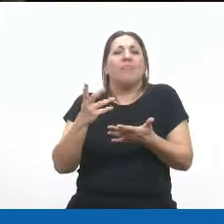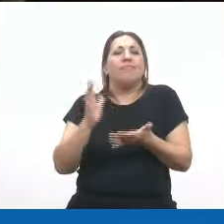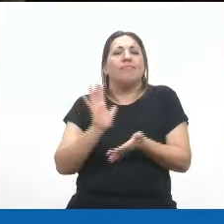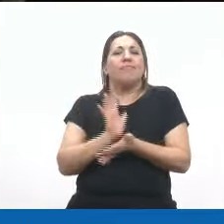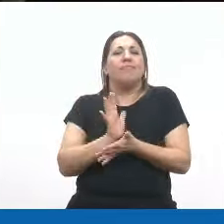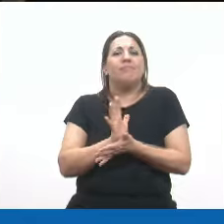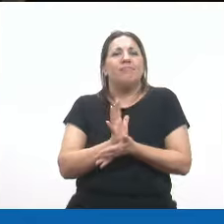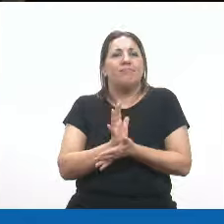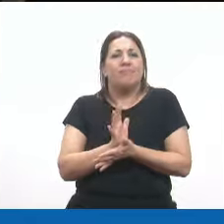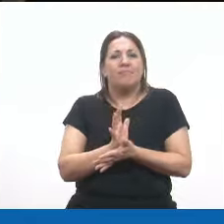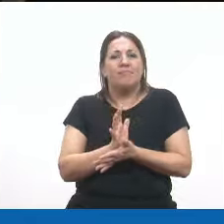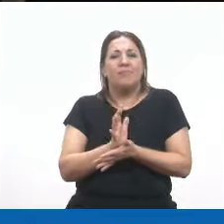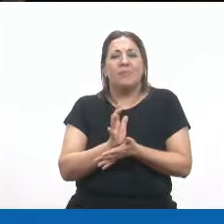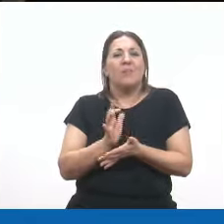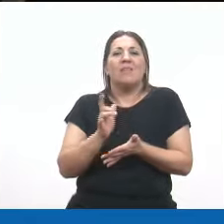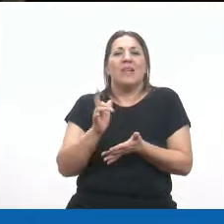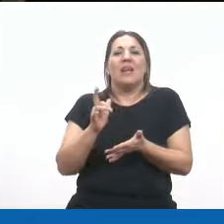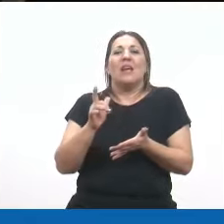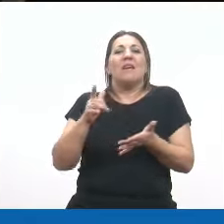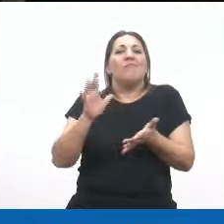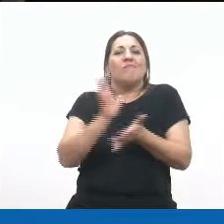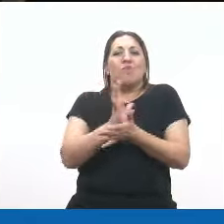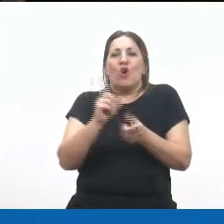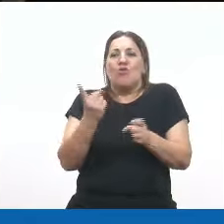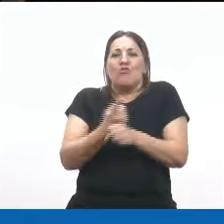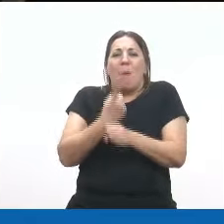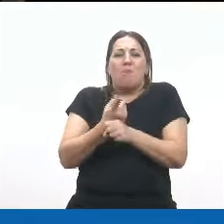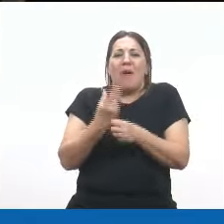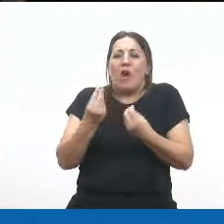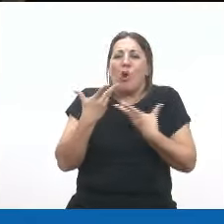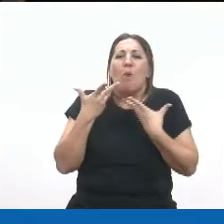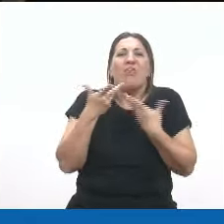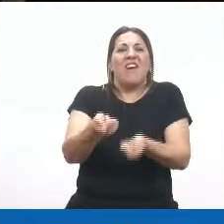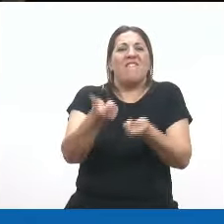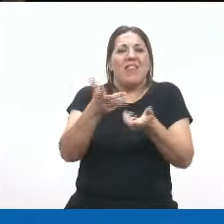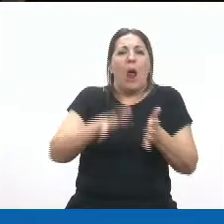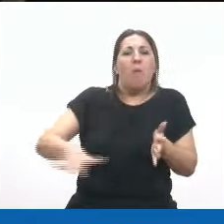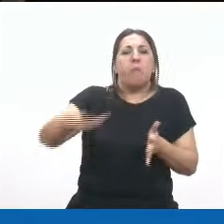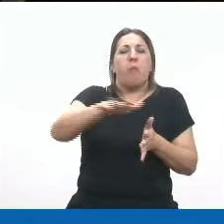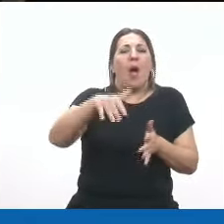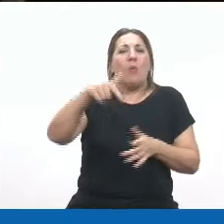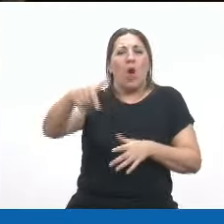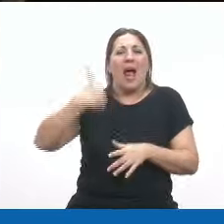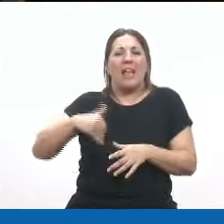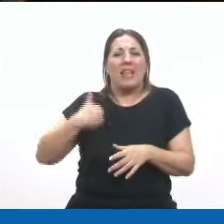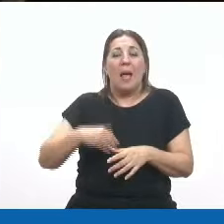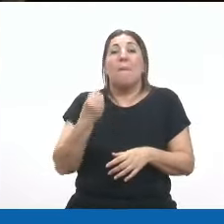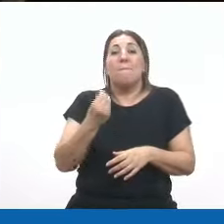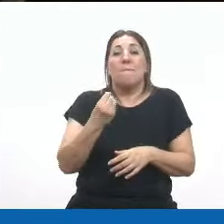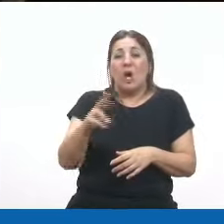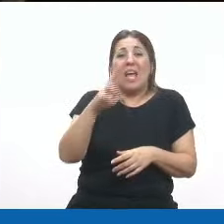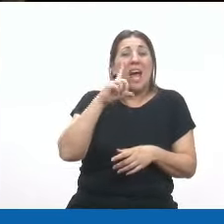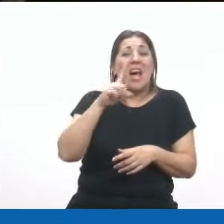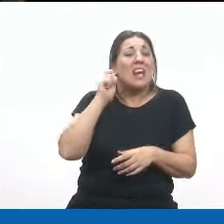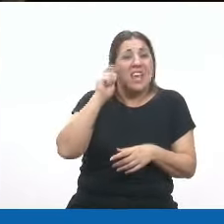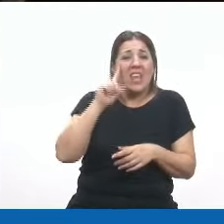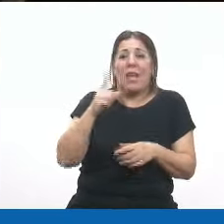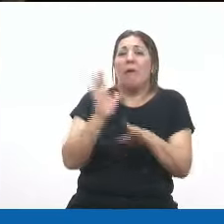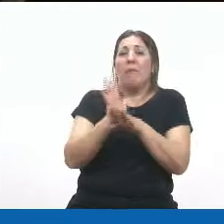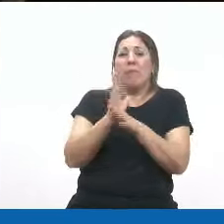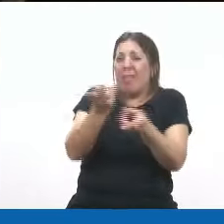indef indefensión Ahí está a el pueblo argentino porque el rigi nos ata de pie y mano